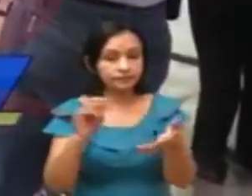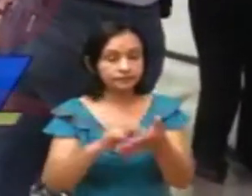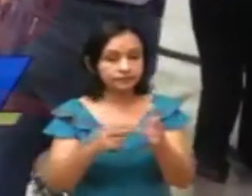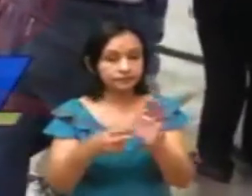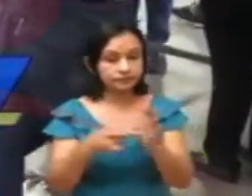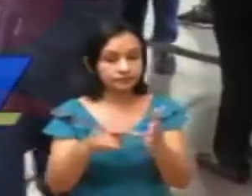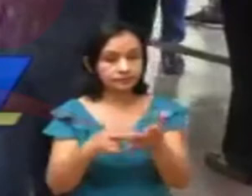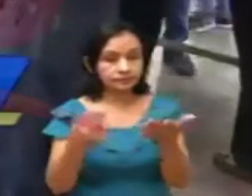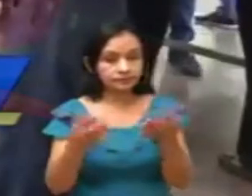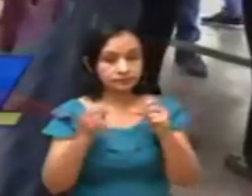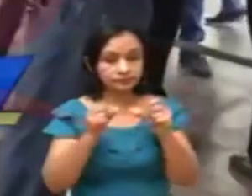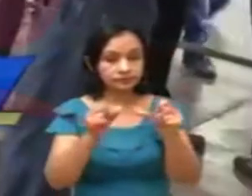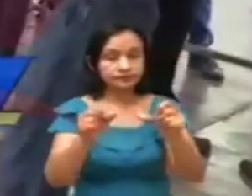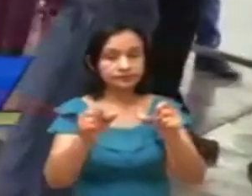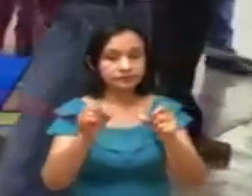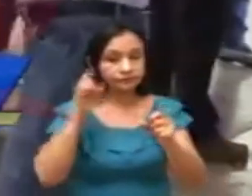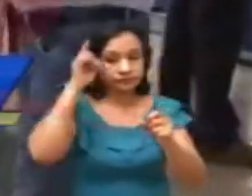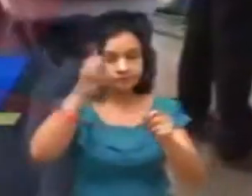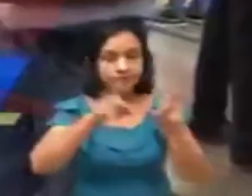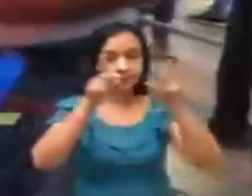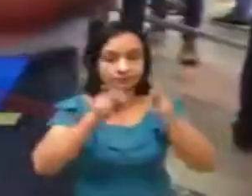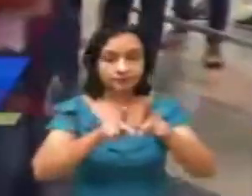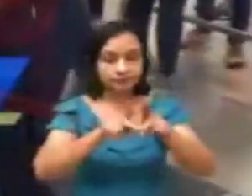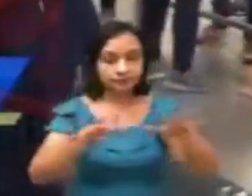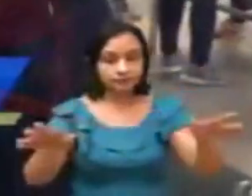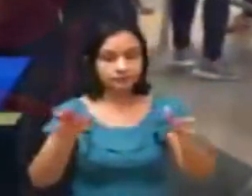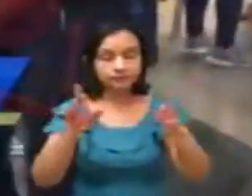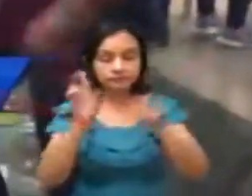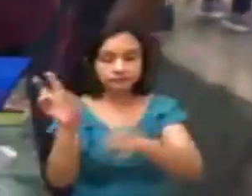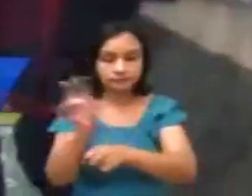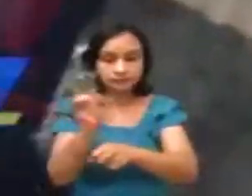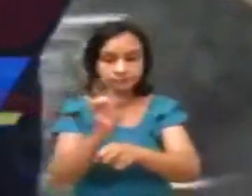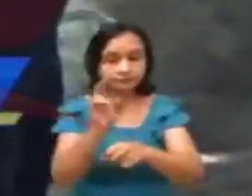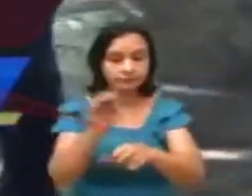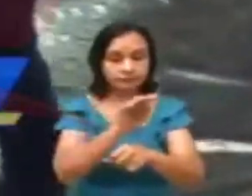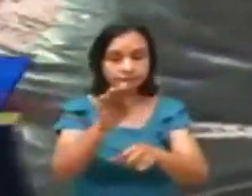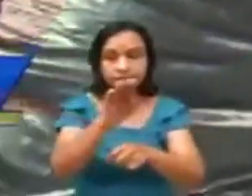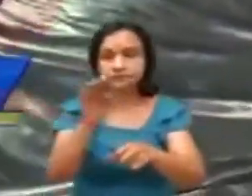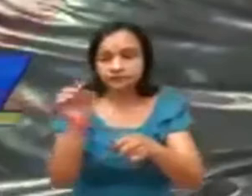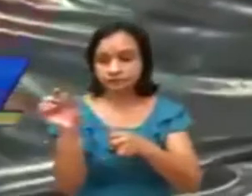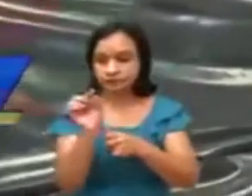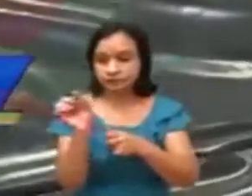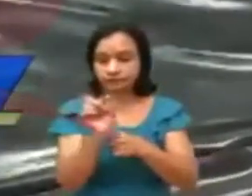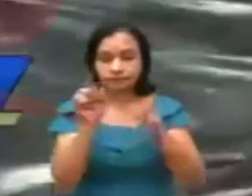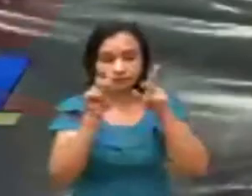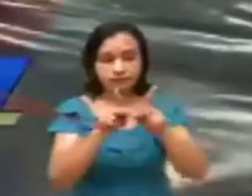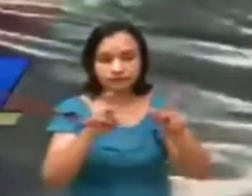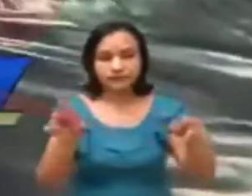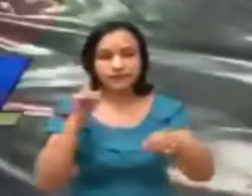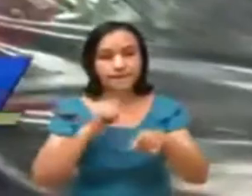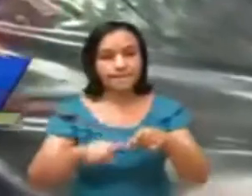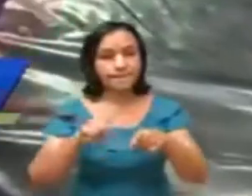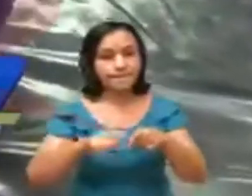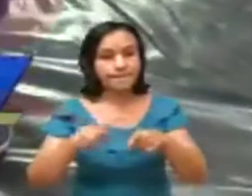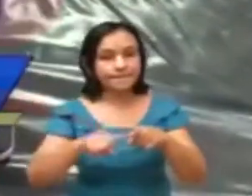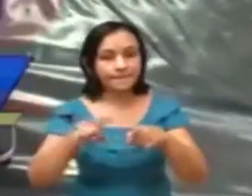que continuar desarrollando los planes ordinarios de vigilancia y patrullaje. Por ejemplo, ahorita tenemos el plan pago, ya le están pagando